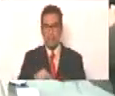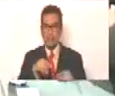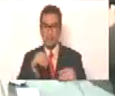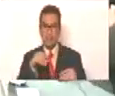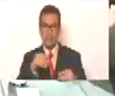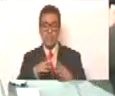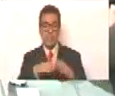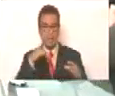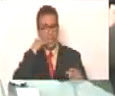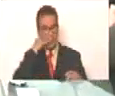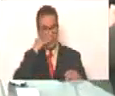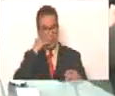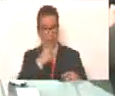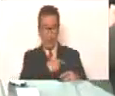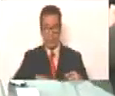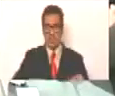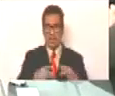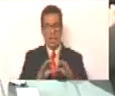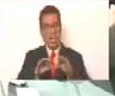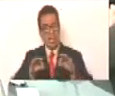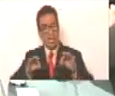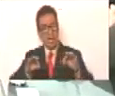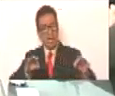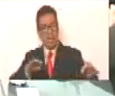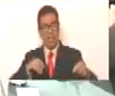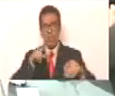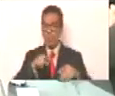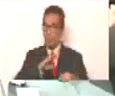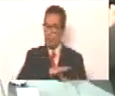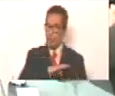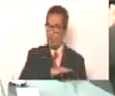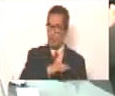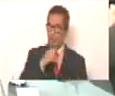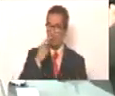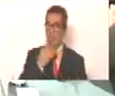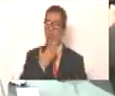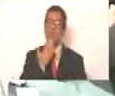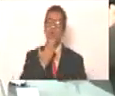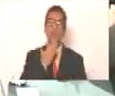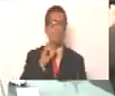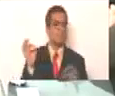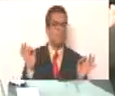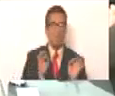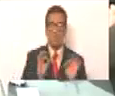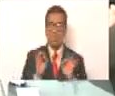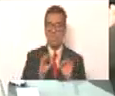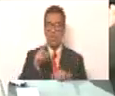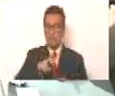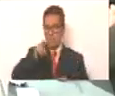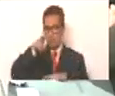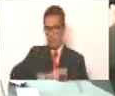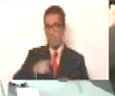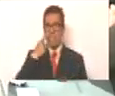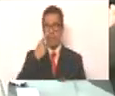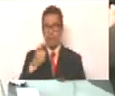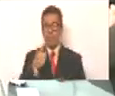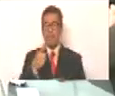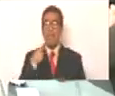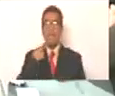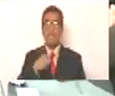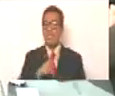tan largos, uno no se fastidiaba. Era una enseñanza, uno se sentaba allí y no se perdía ni un